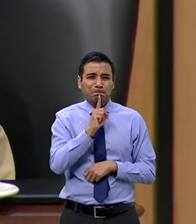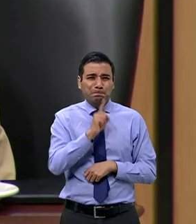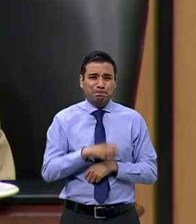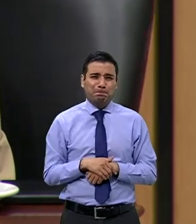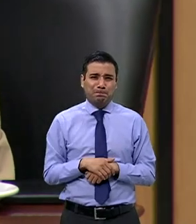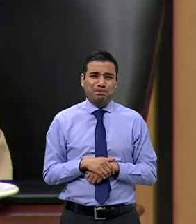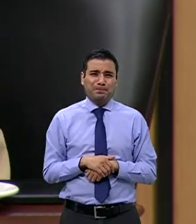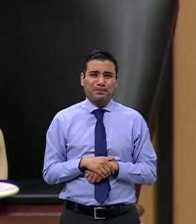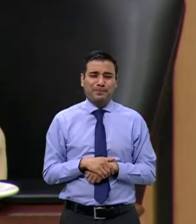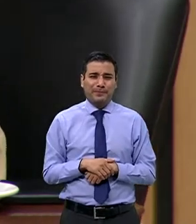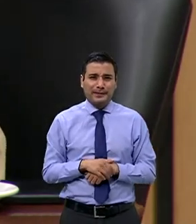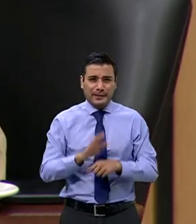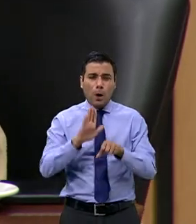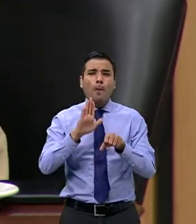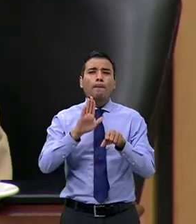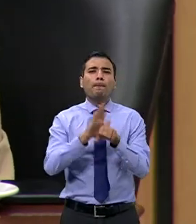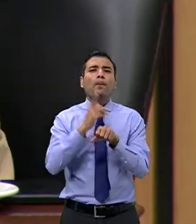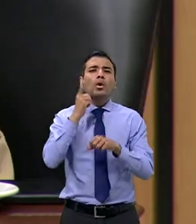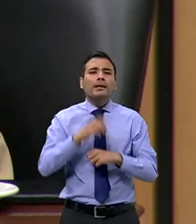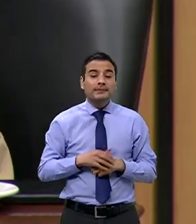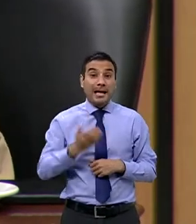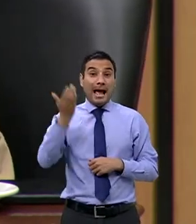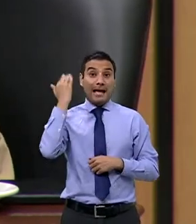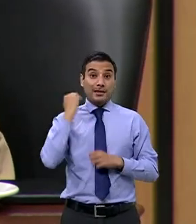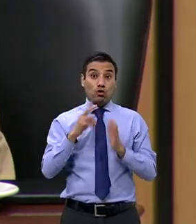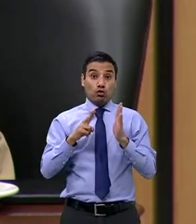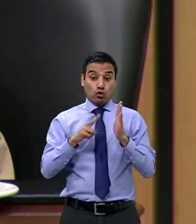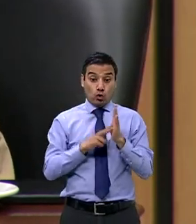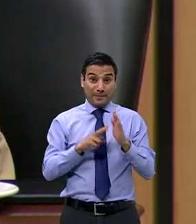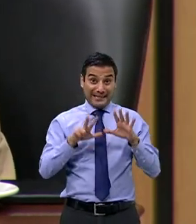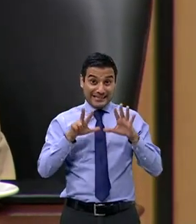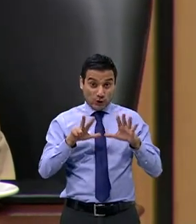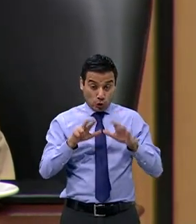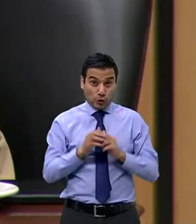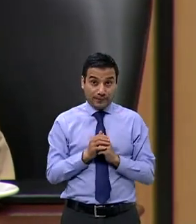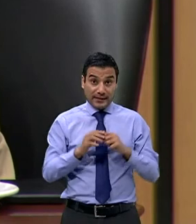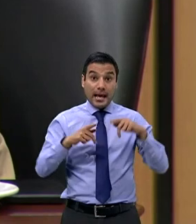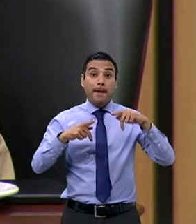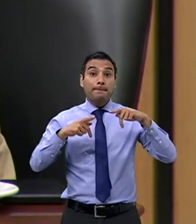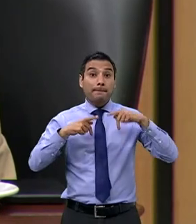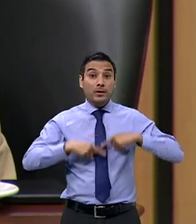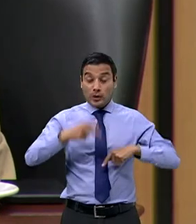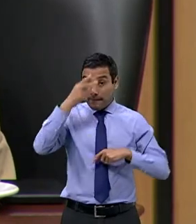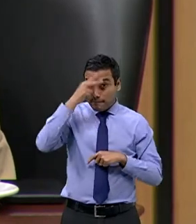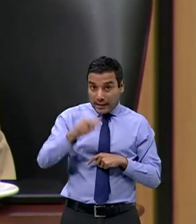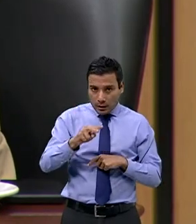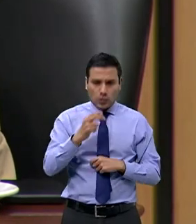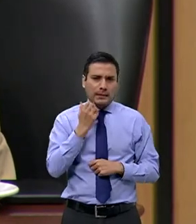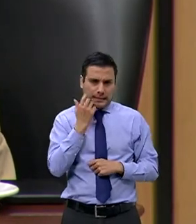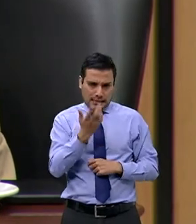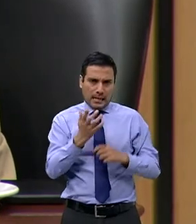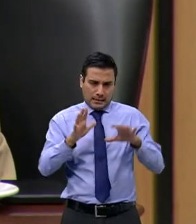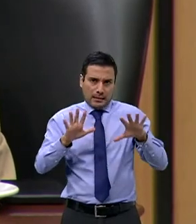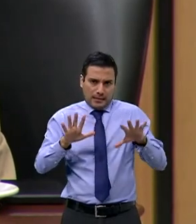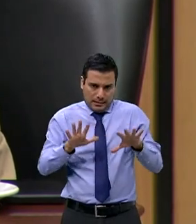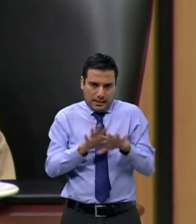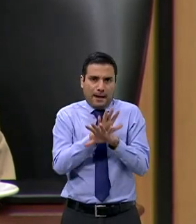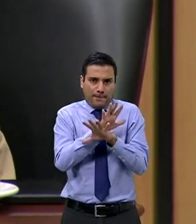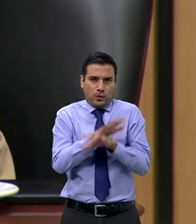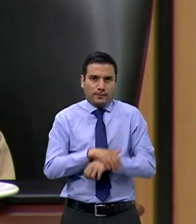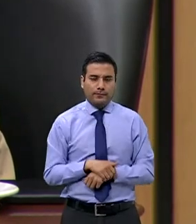porque en 2018 lo que méxico expresó es que quería un cambio un cambio que